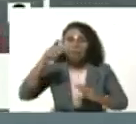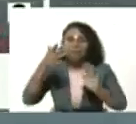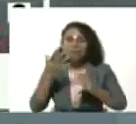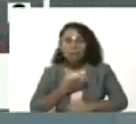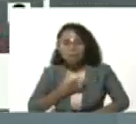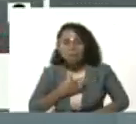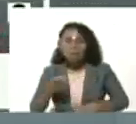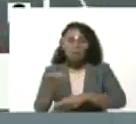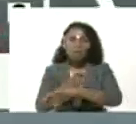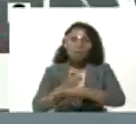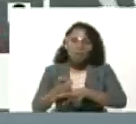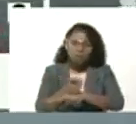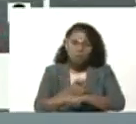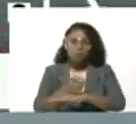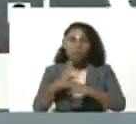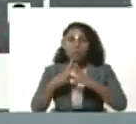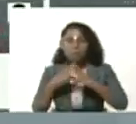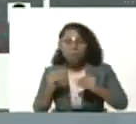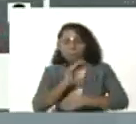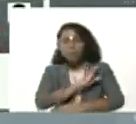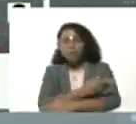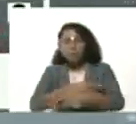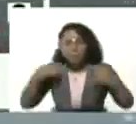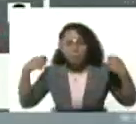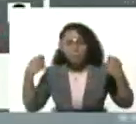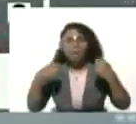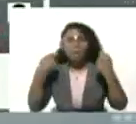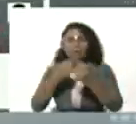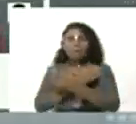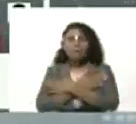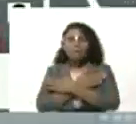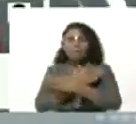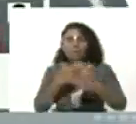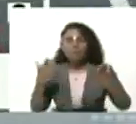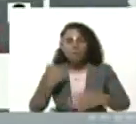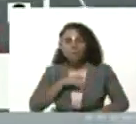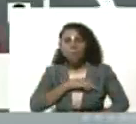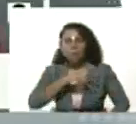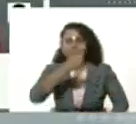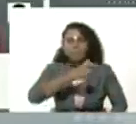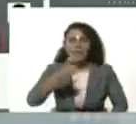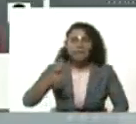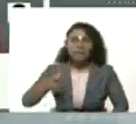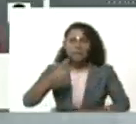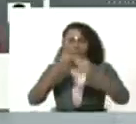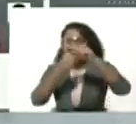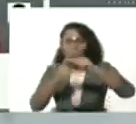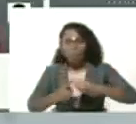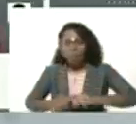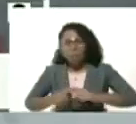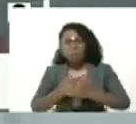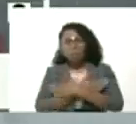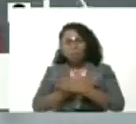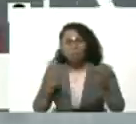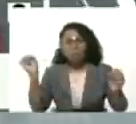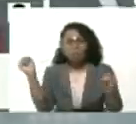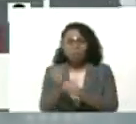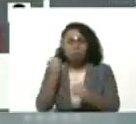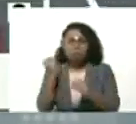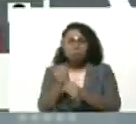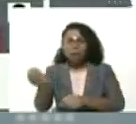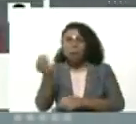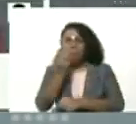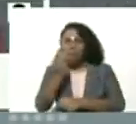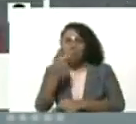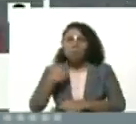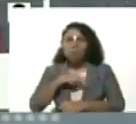la gobernación y del poder popular. La solidaridad de nuestra gente se ha sumado pues, en todas las labores, en llevarle alimento a